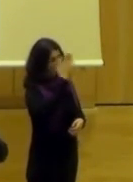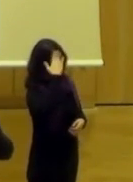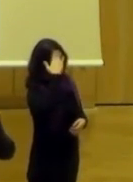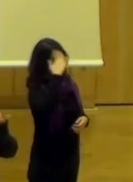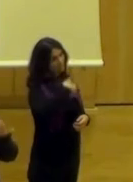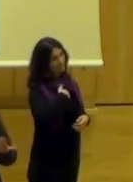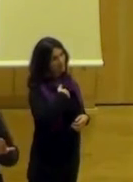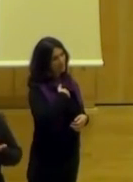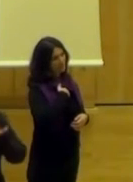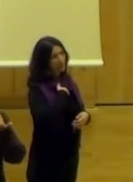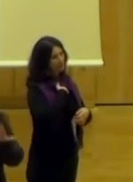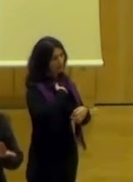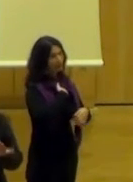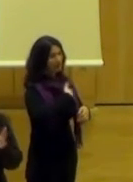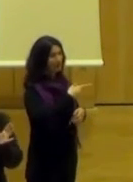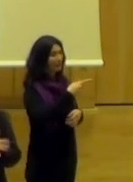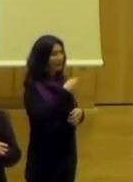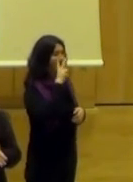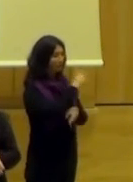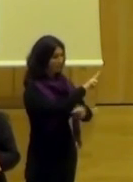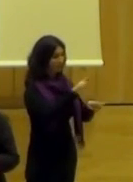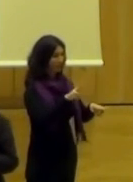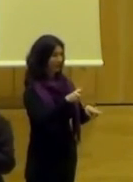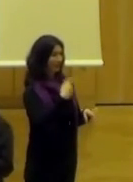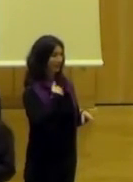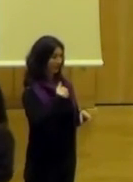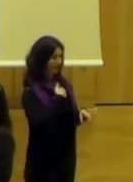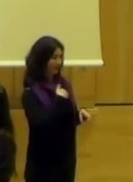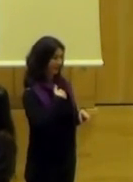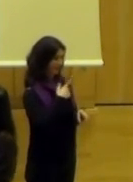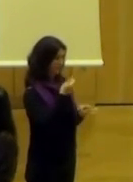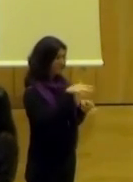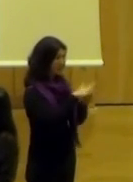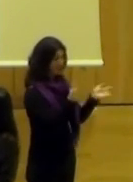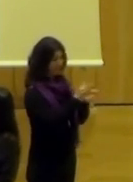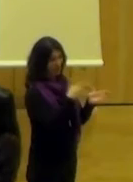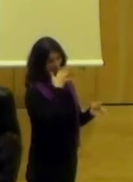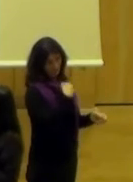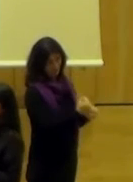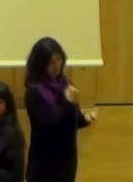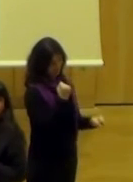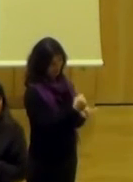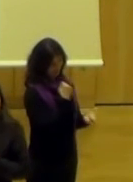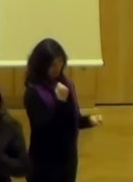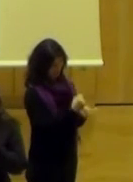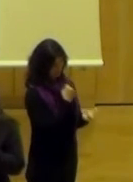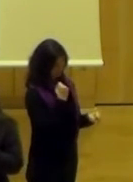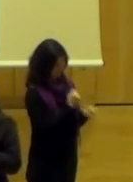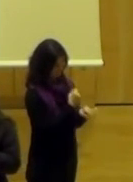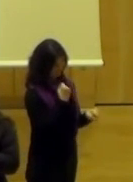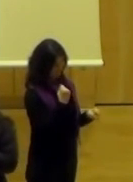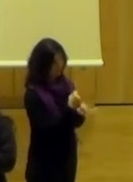y vecinas que se pueden visibilizar, que se reconocen. En un barrio tan pequeño es muy fácil trabajar así. O hacer